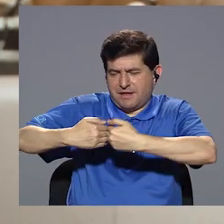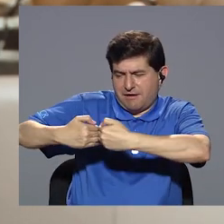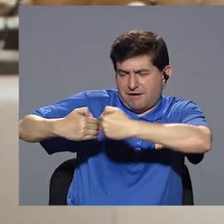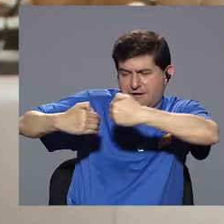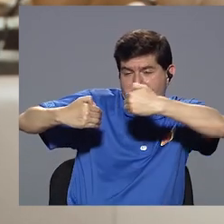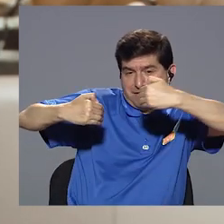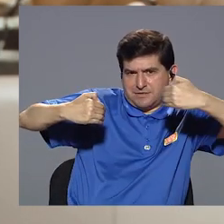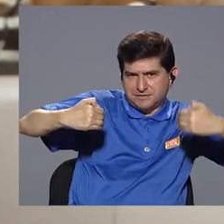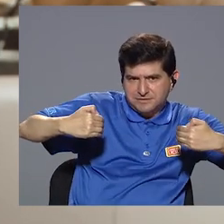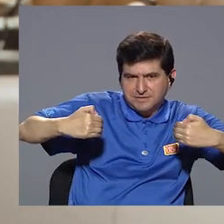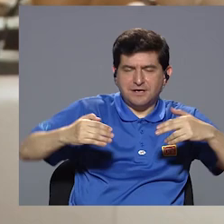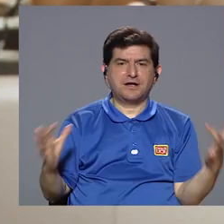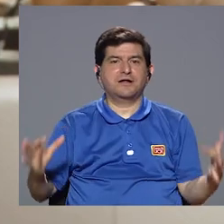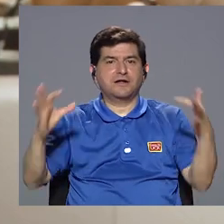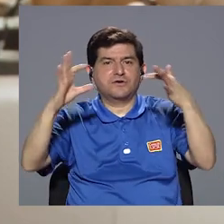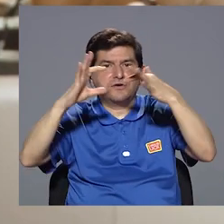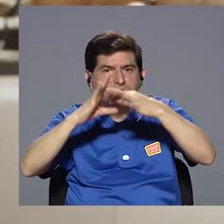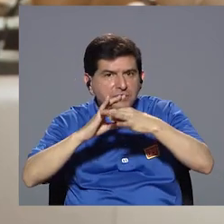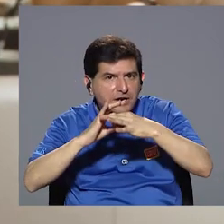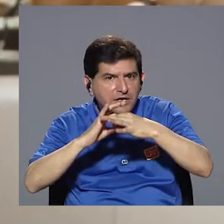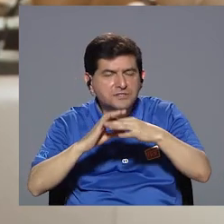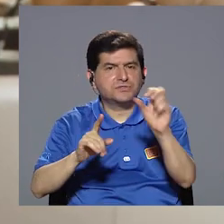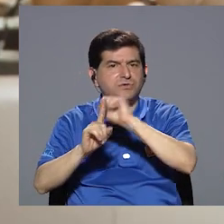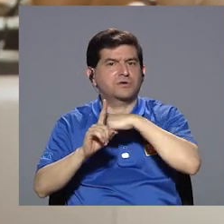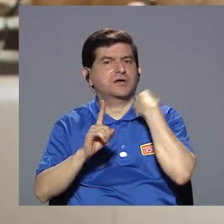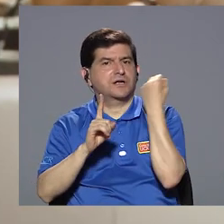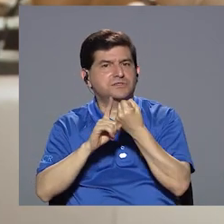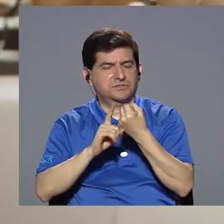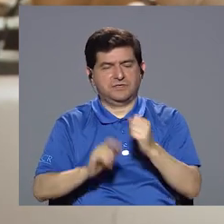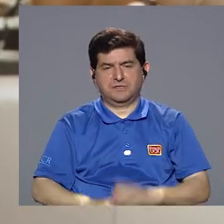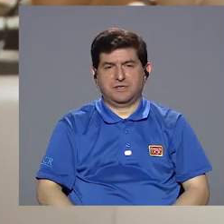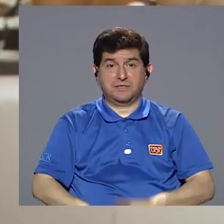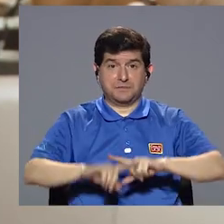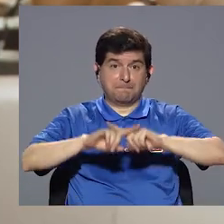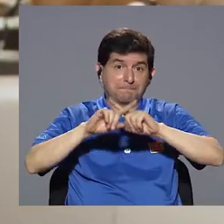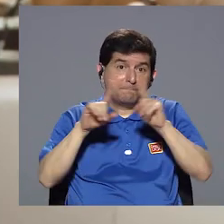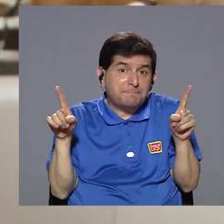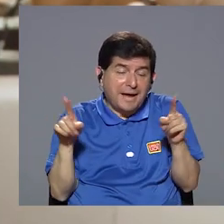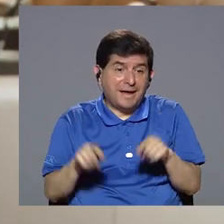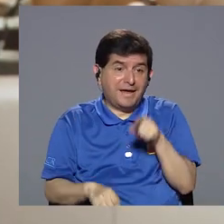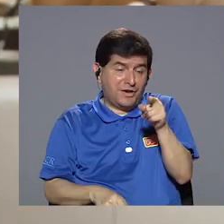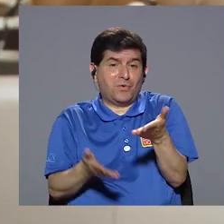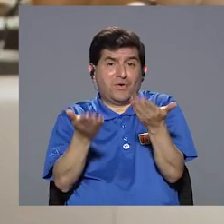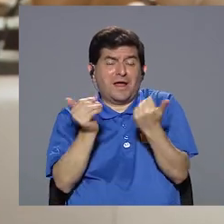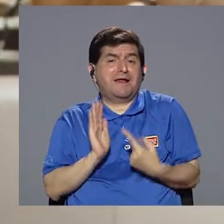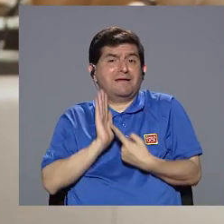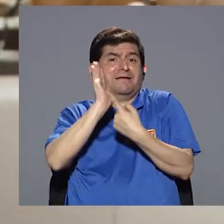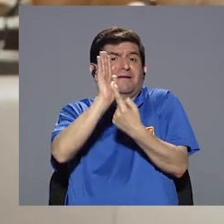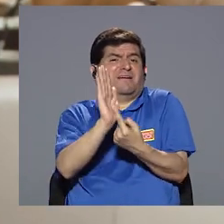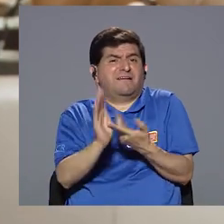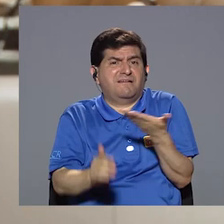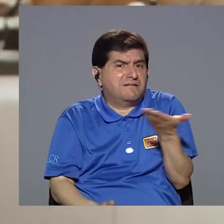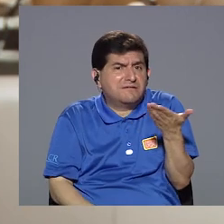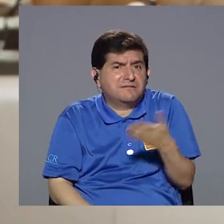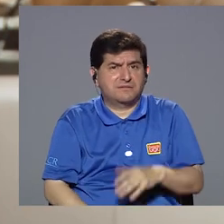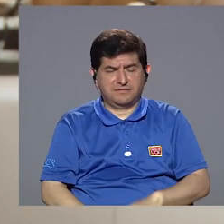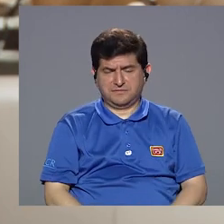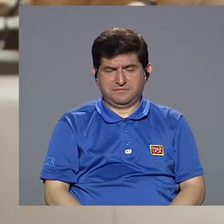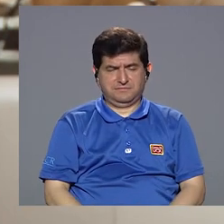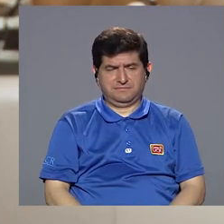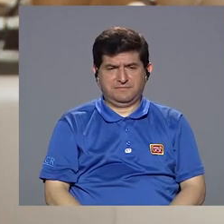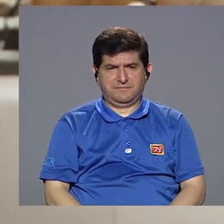una cierta brecha con respecto a la sociedad pero lo que él quería significar con esto